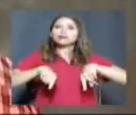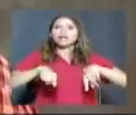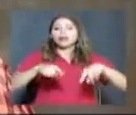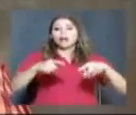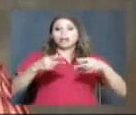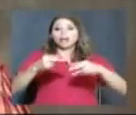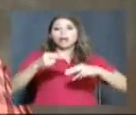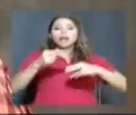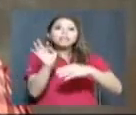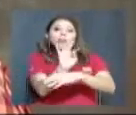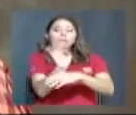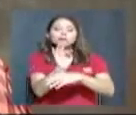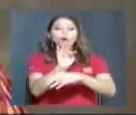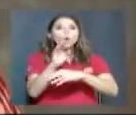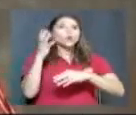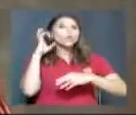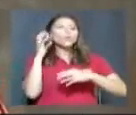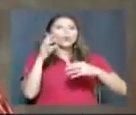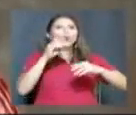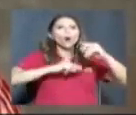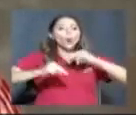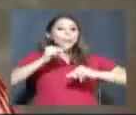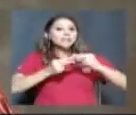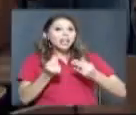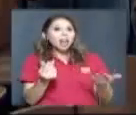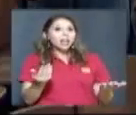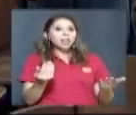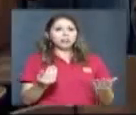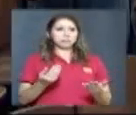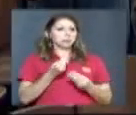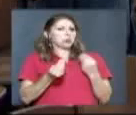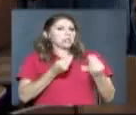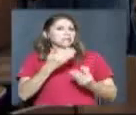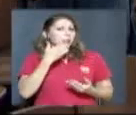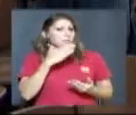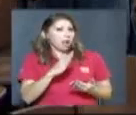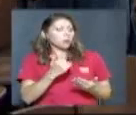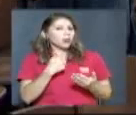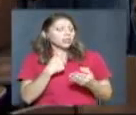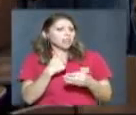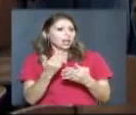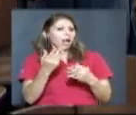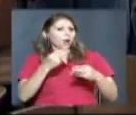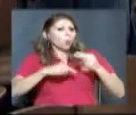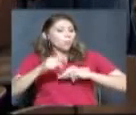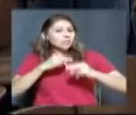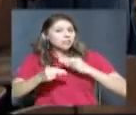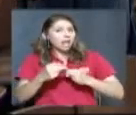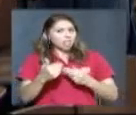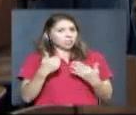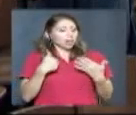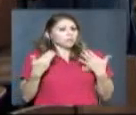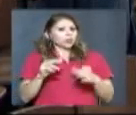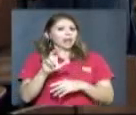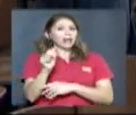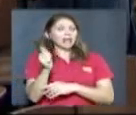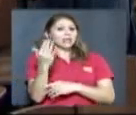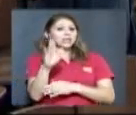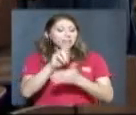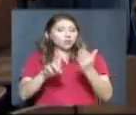eso. ¿Por qué es tan malo que sea comercial? Es que no es malo. Tenemos Canal 15 de la universidad, tenemos SINAR, tenemos otros canales. Yo no estoy diciendo que sea malo.